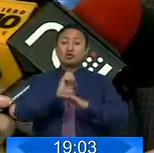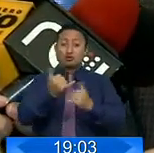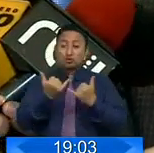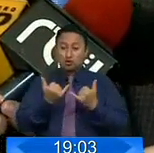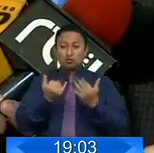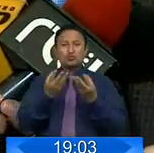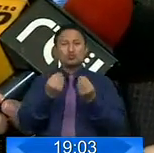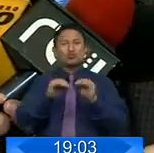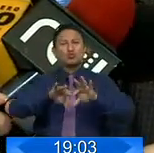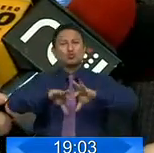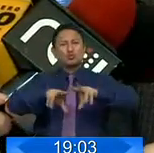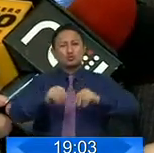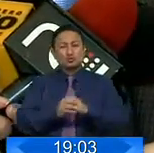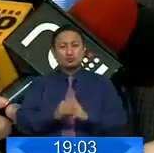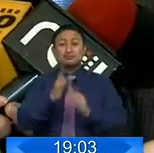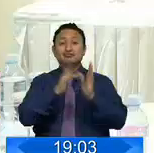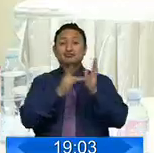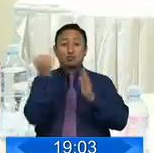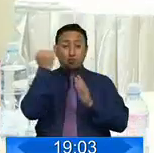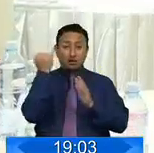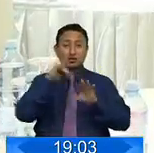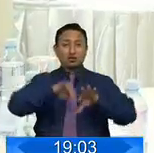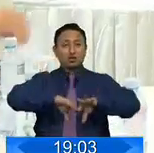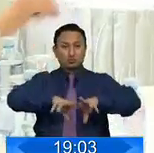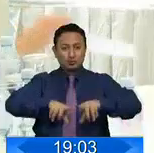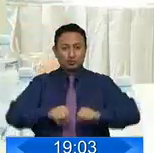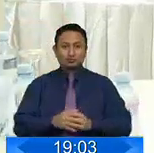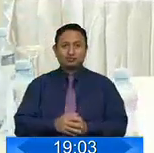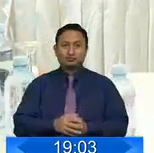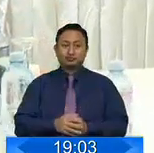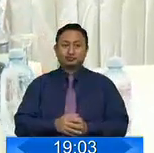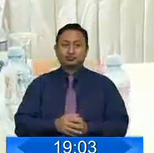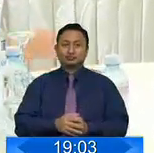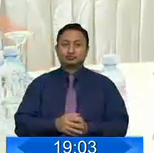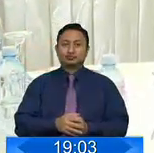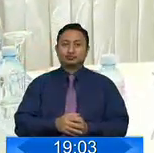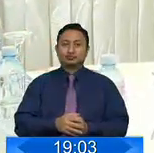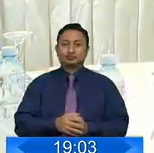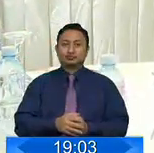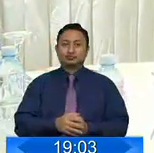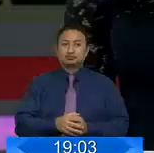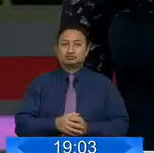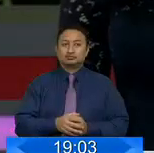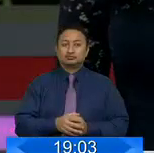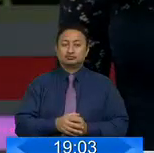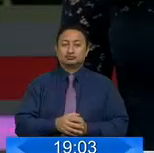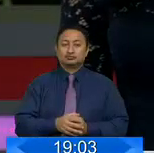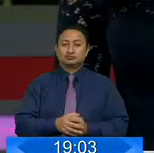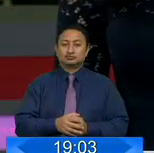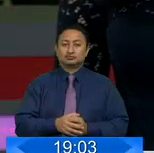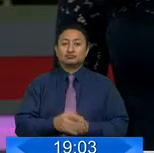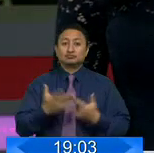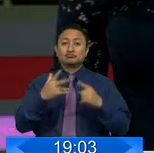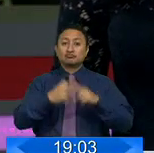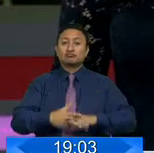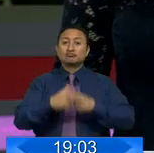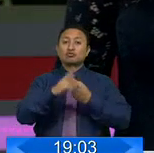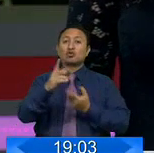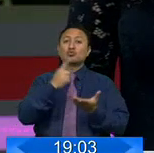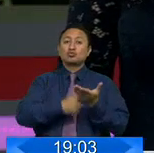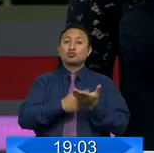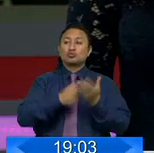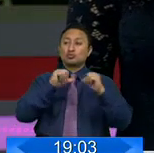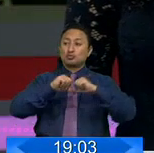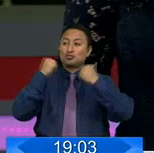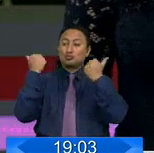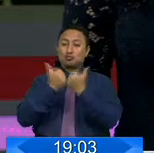electoral, arroz verde es corrupción electoral. Informó Héctor Romero. Arrancó el debate dentro de la Asamblea Nacional